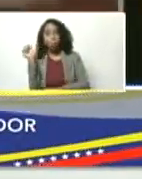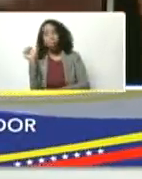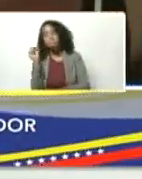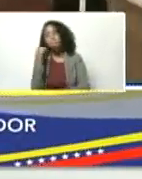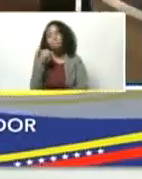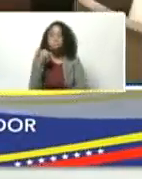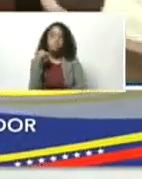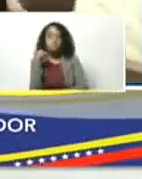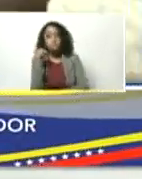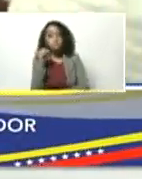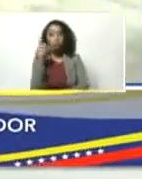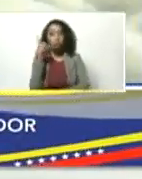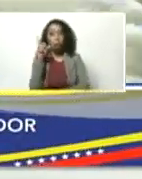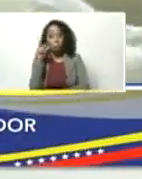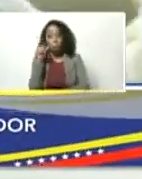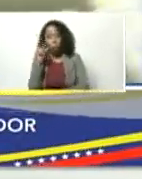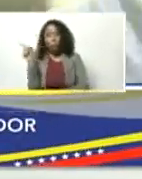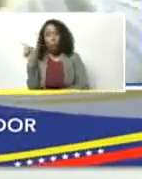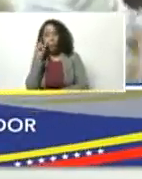atulampado.